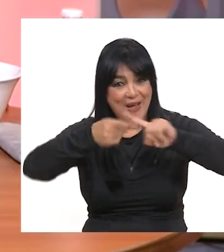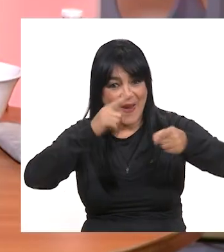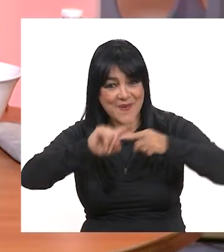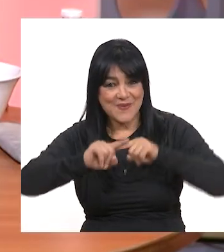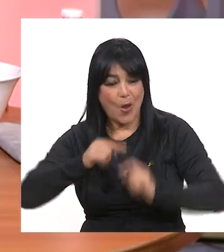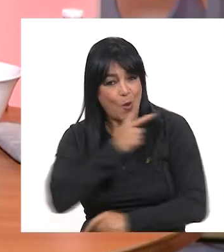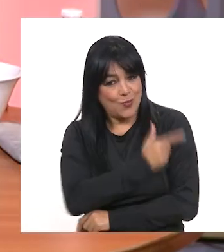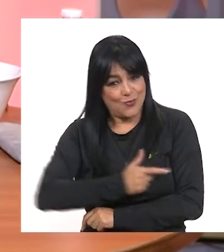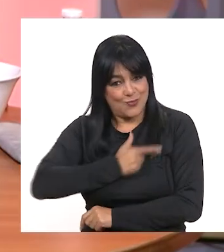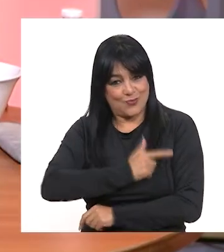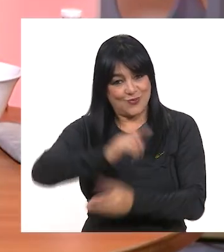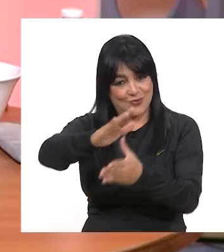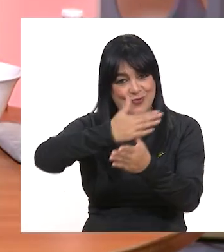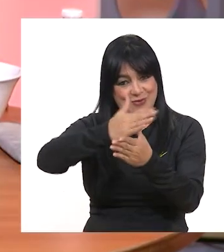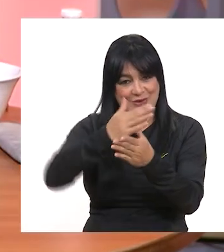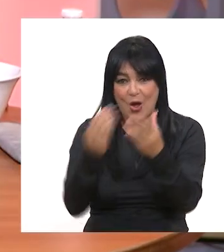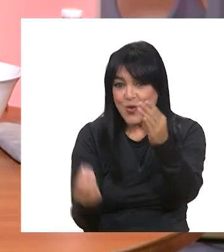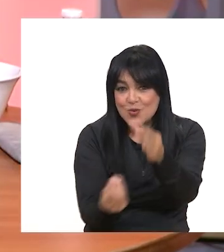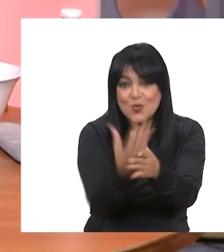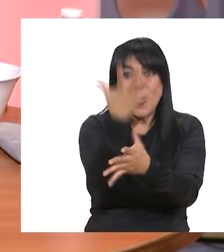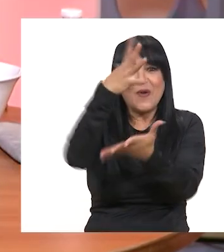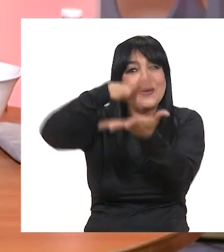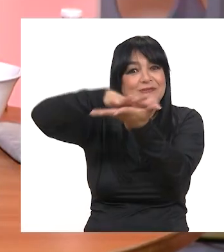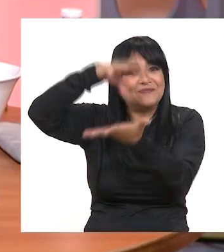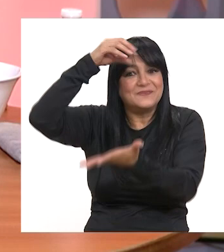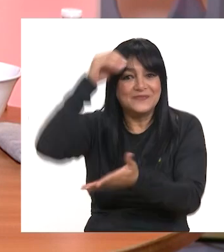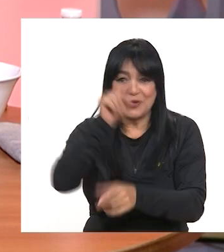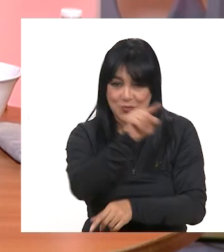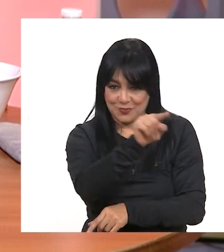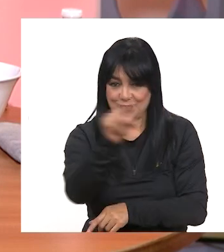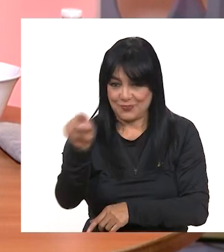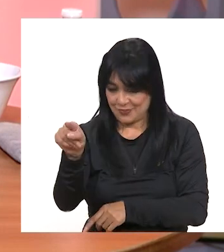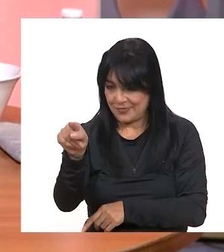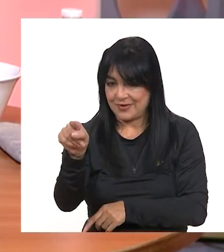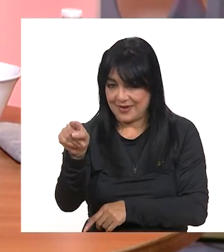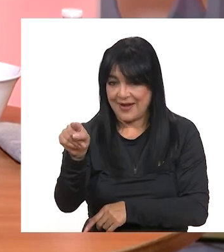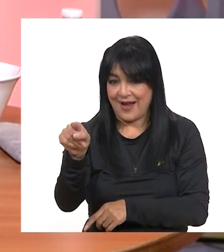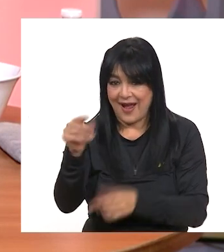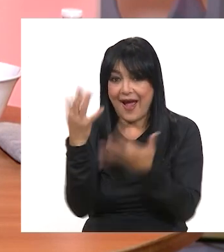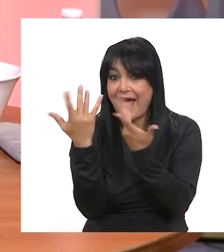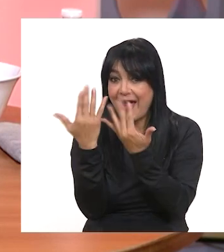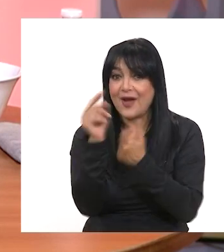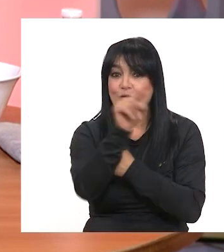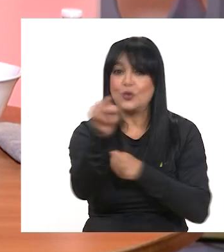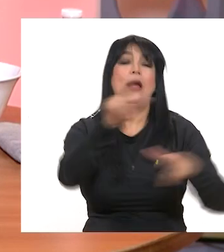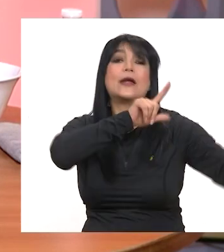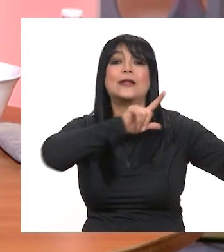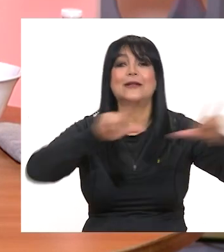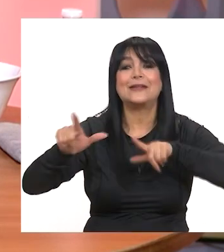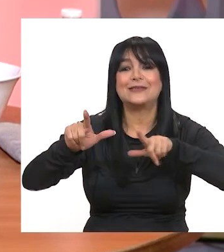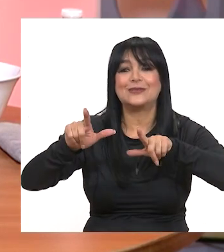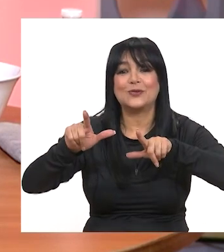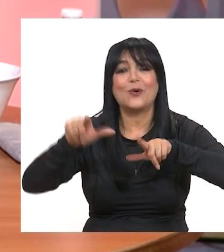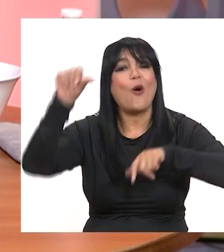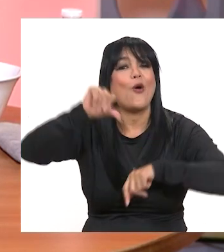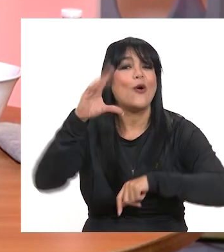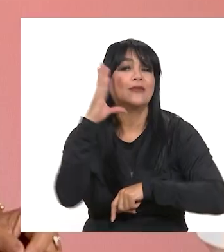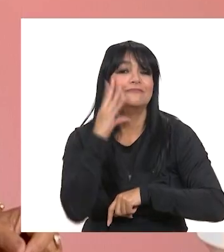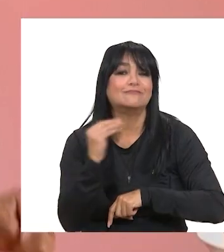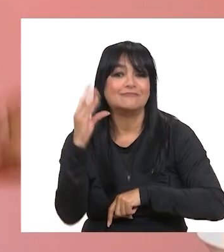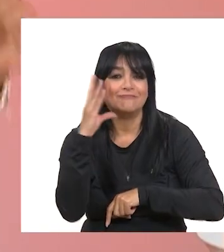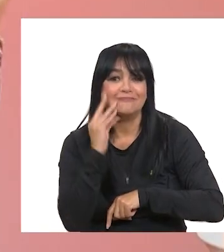amigos, qué gusto compartir nuevos conocimientos con ustedes. Espero estén listos para la aventura de